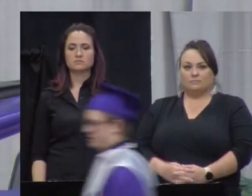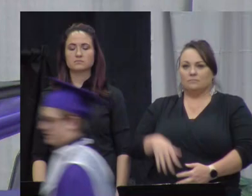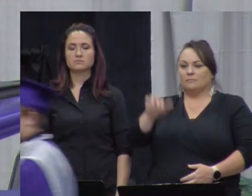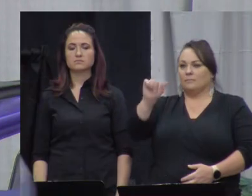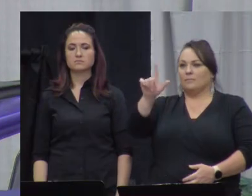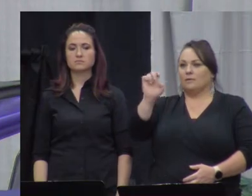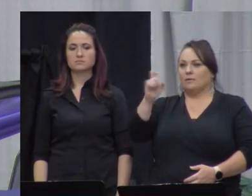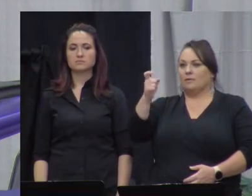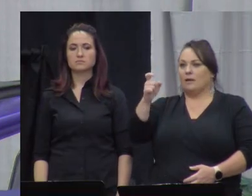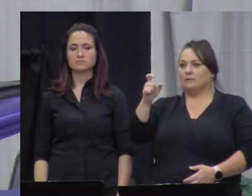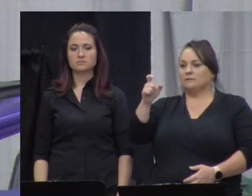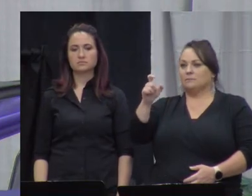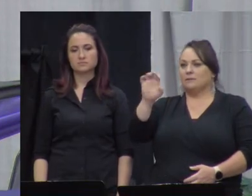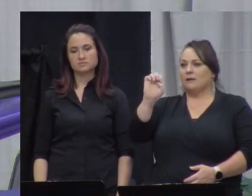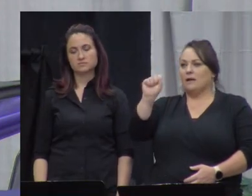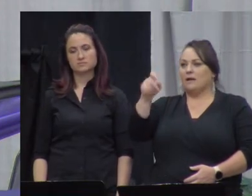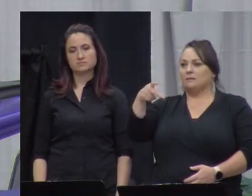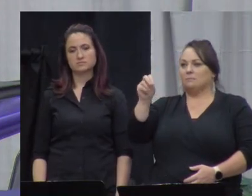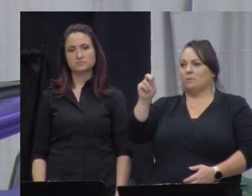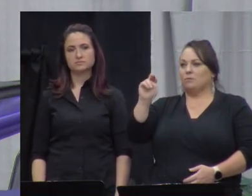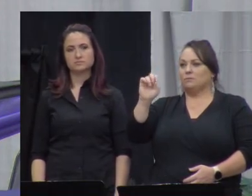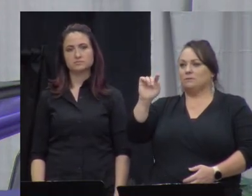Alex Nestosi.